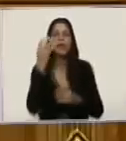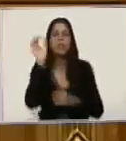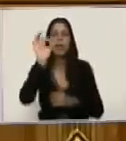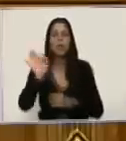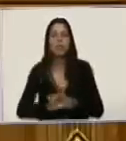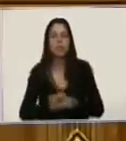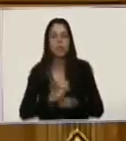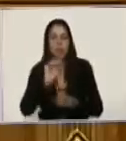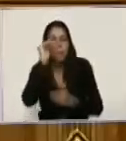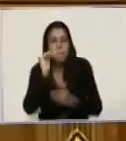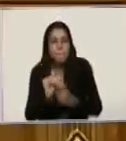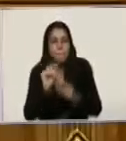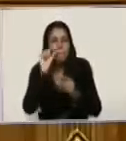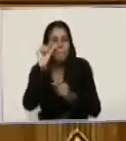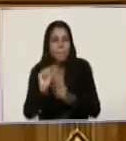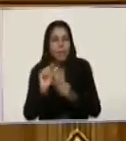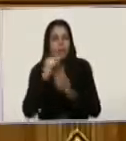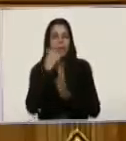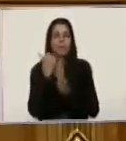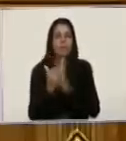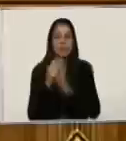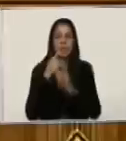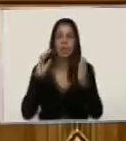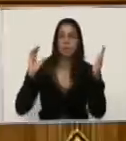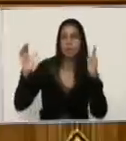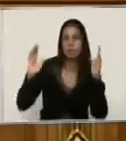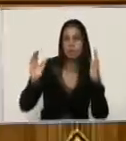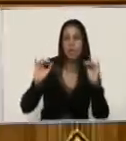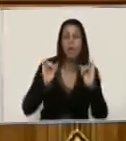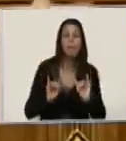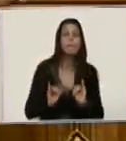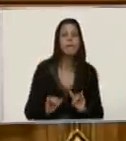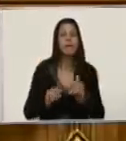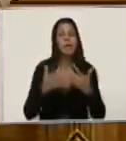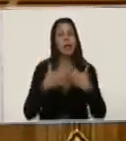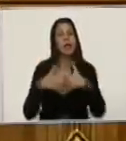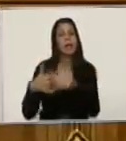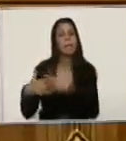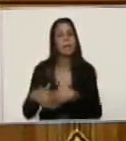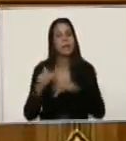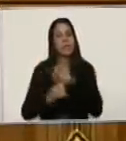40% lo mínimo, según las mismas simulaciones que usan las compañías transnacionales. Eso es